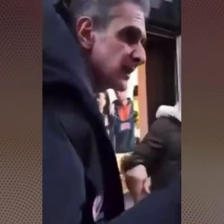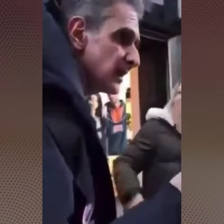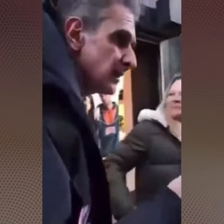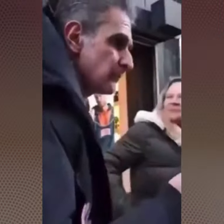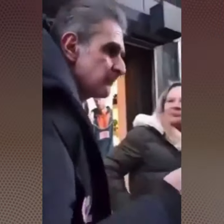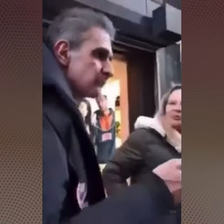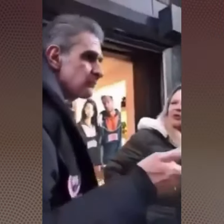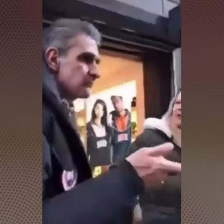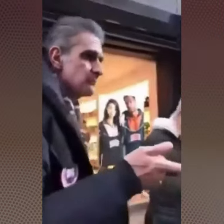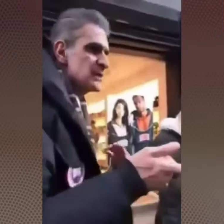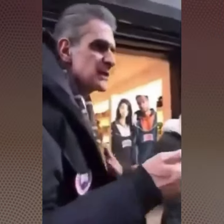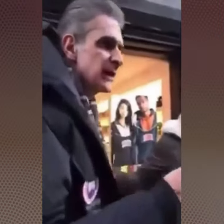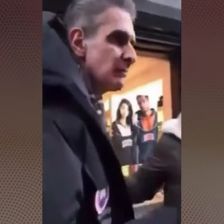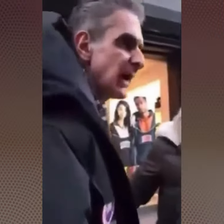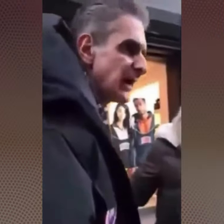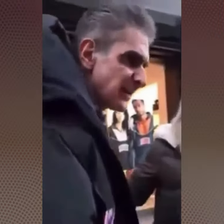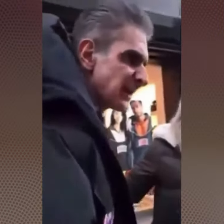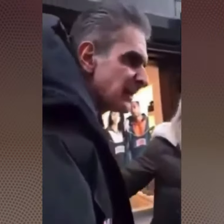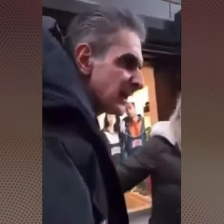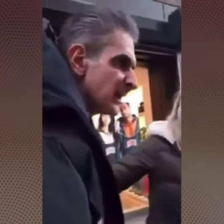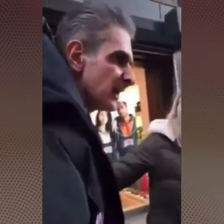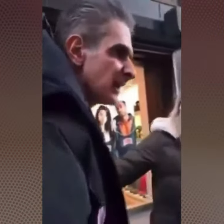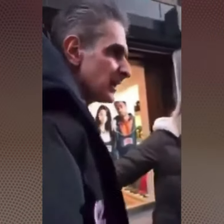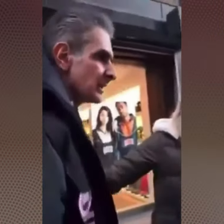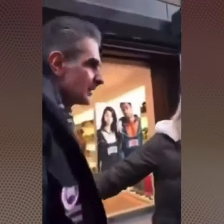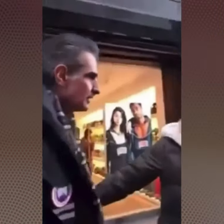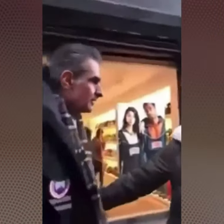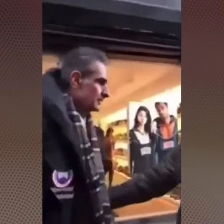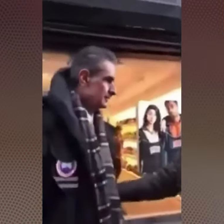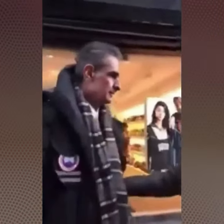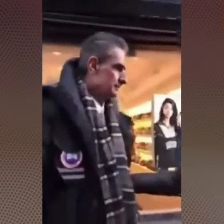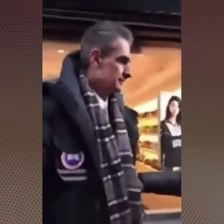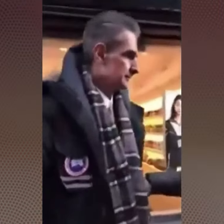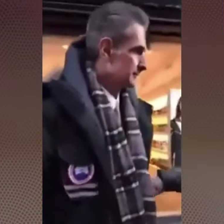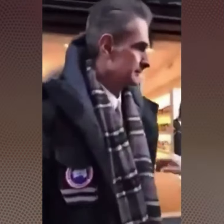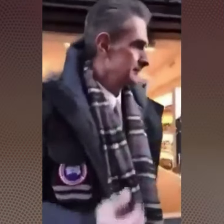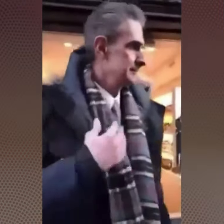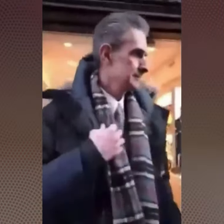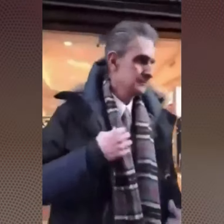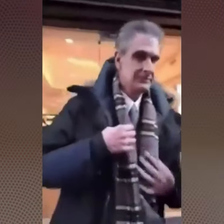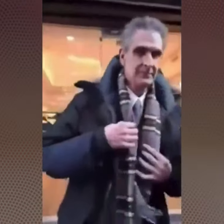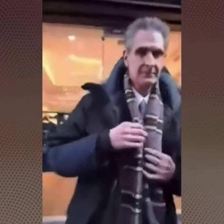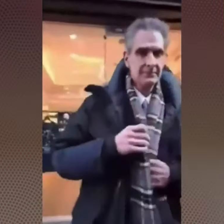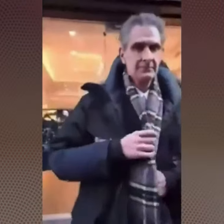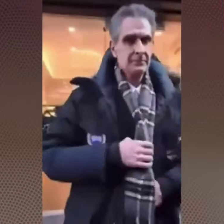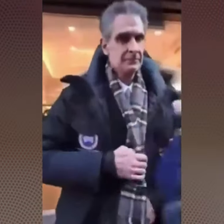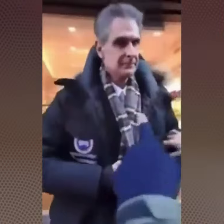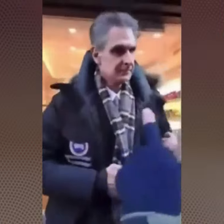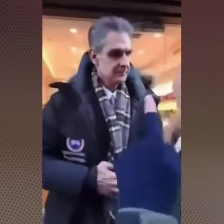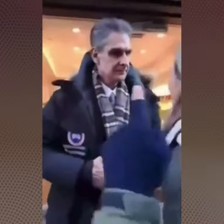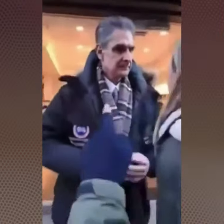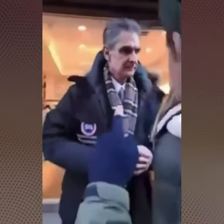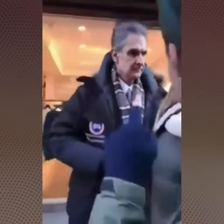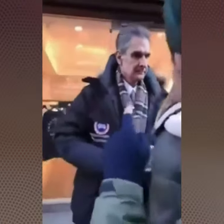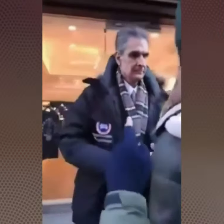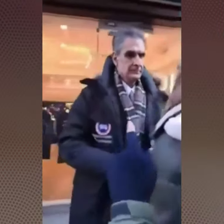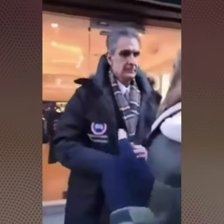Sí. Mira, eso es lo que les gusta. Eso es lo que les gusta. Mira, eso es lo que... You fucking asshole. You fucking